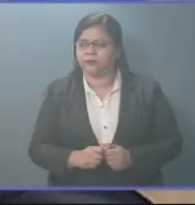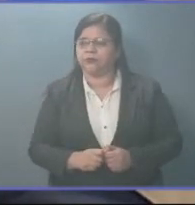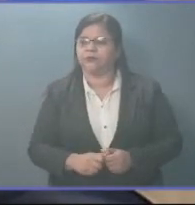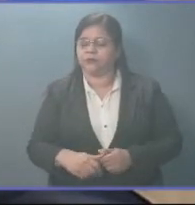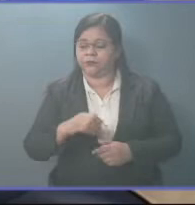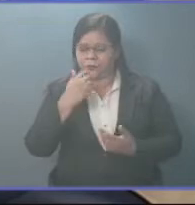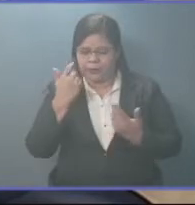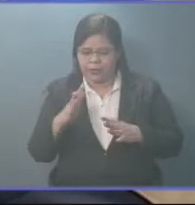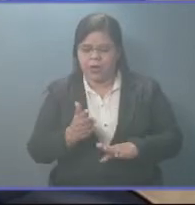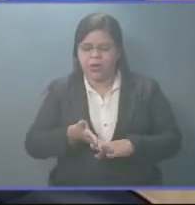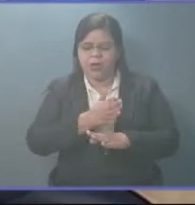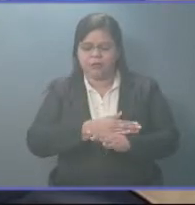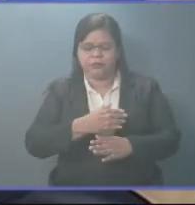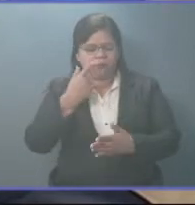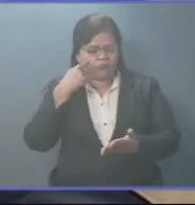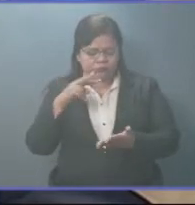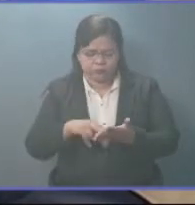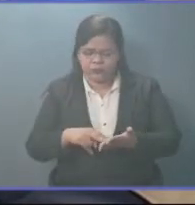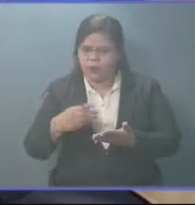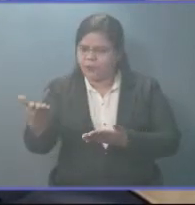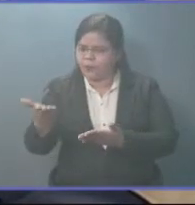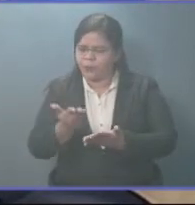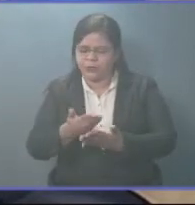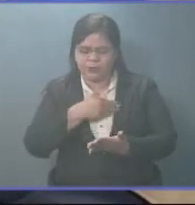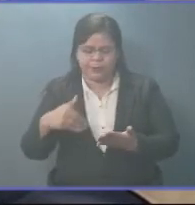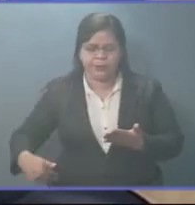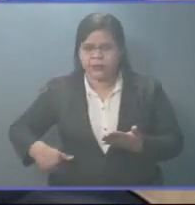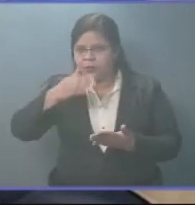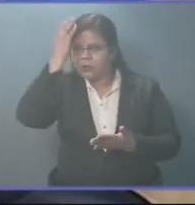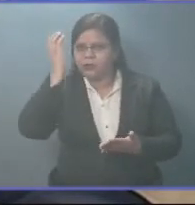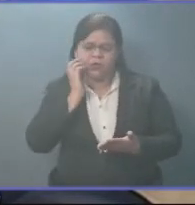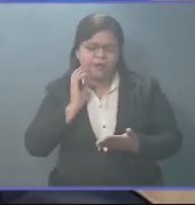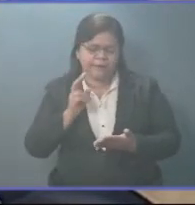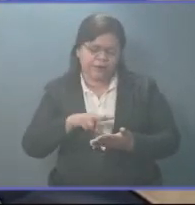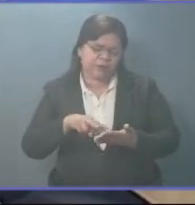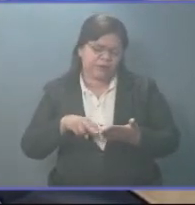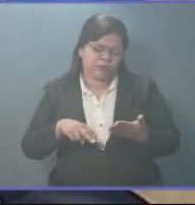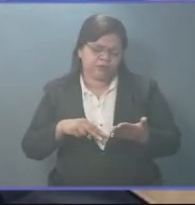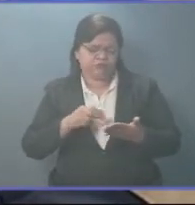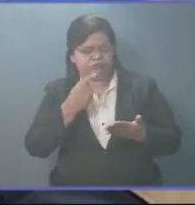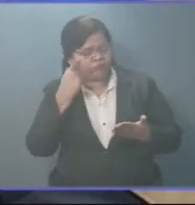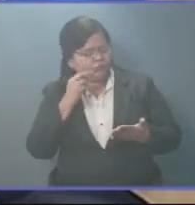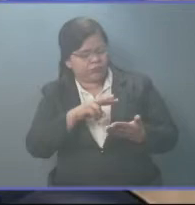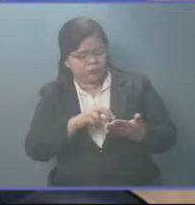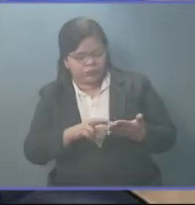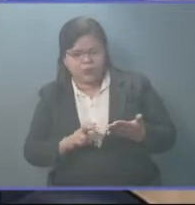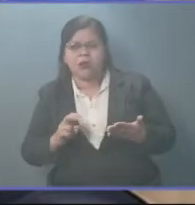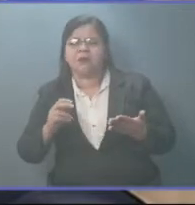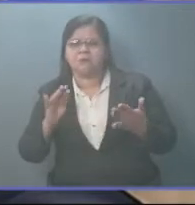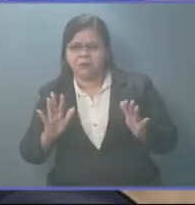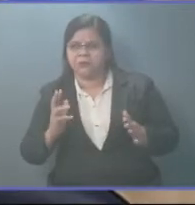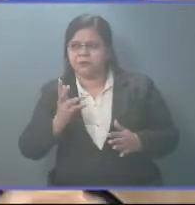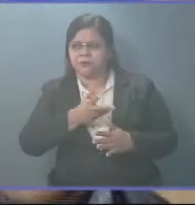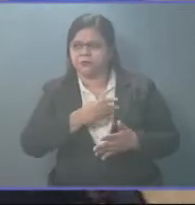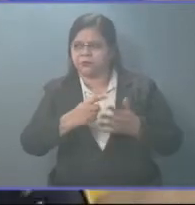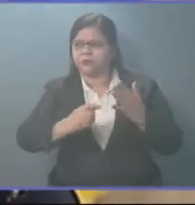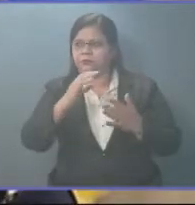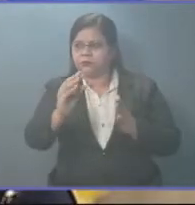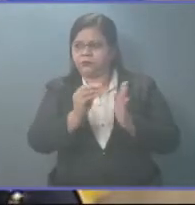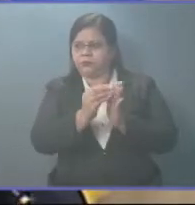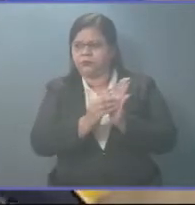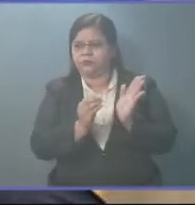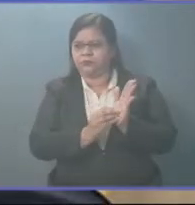Vista y analizada las observaciones presentadas por el Presidente de la República y en ejercicio de la potestad constitucional conferida en el